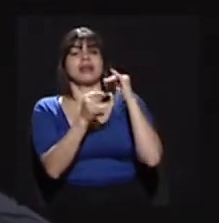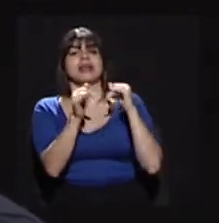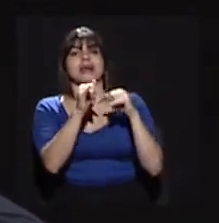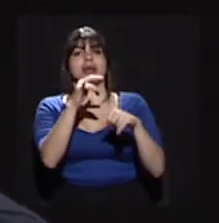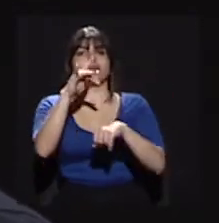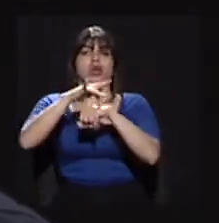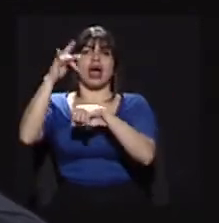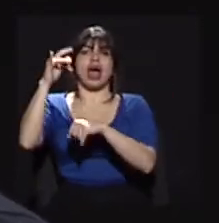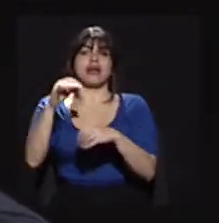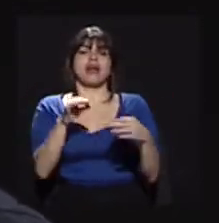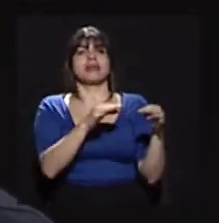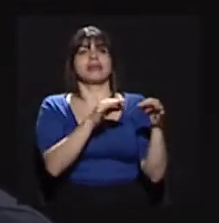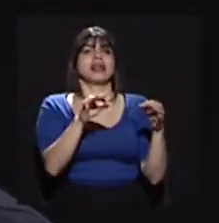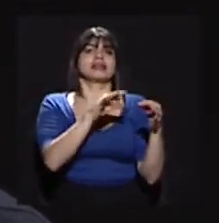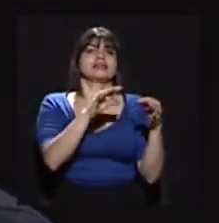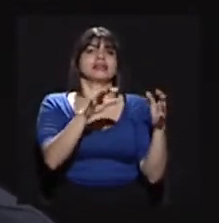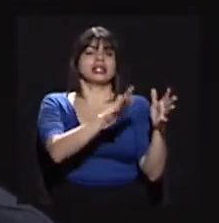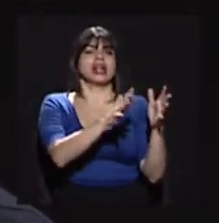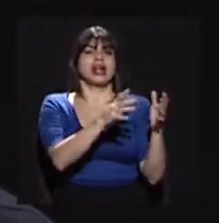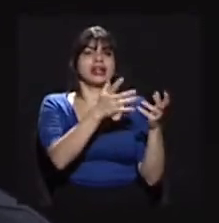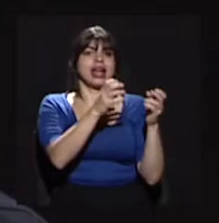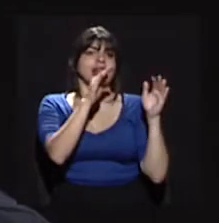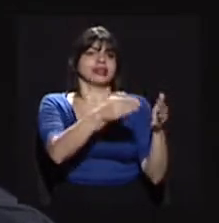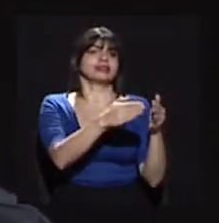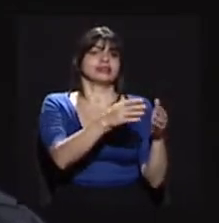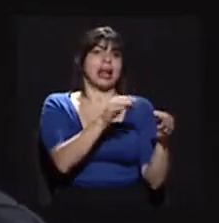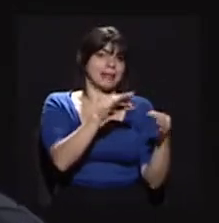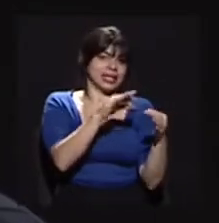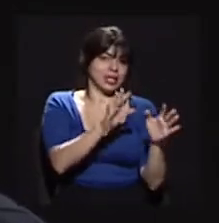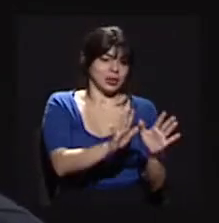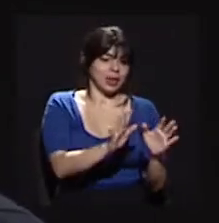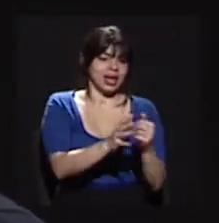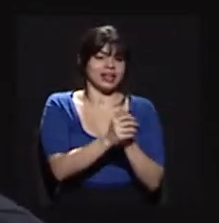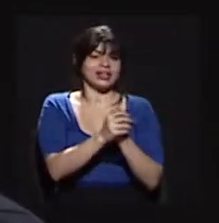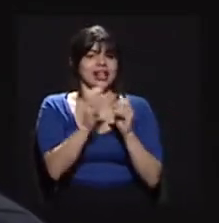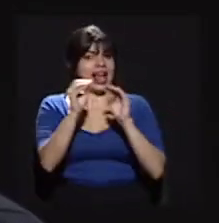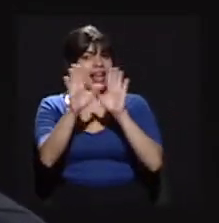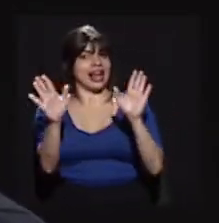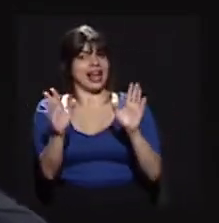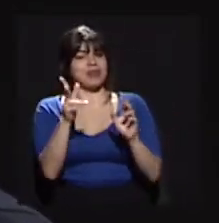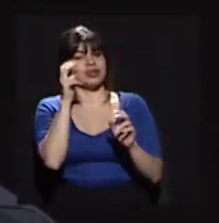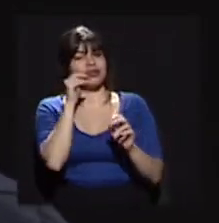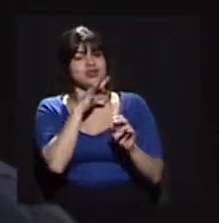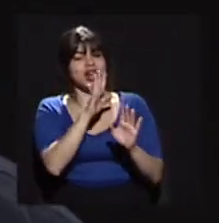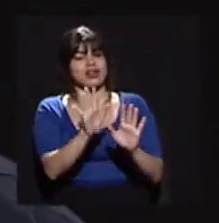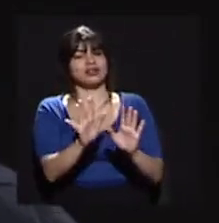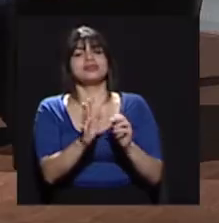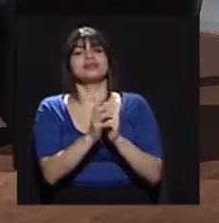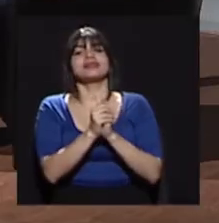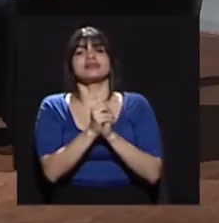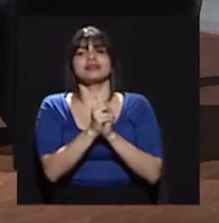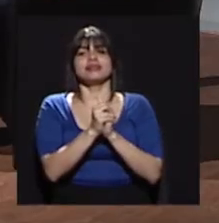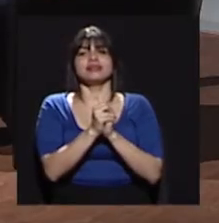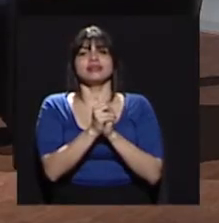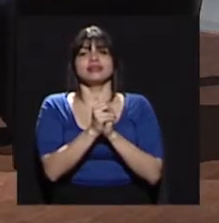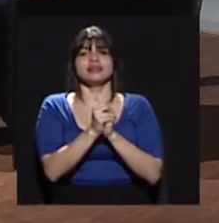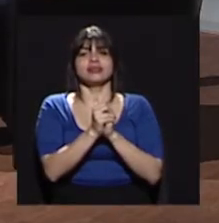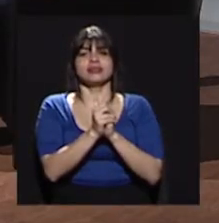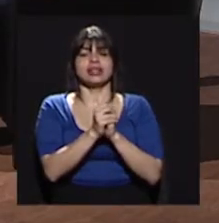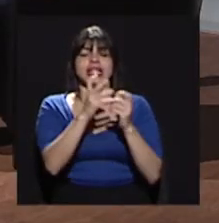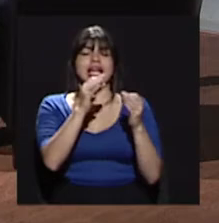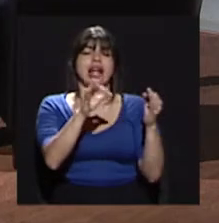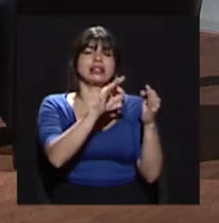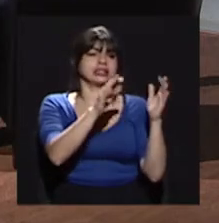carmela y ahí la partitura verdad quiero hacer algo porque eso no muy rasgo este y